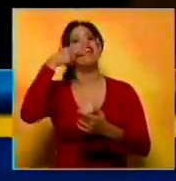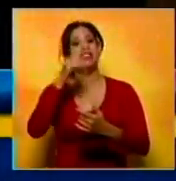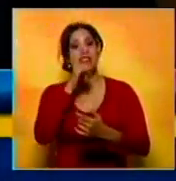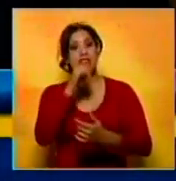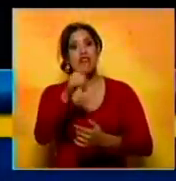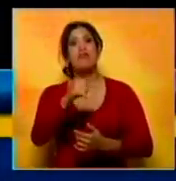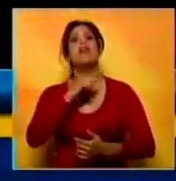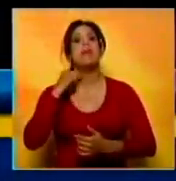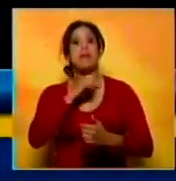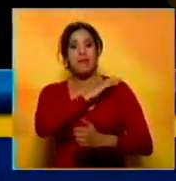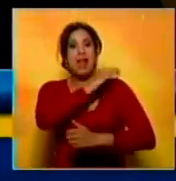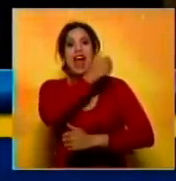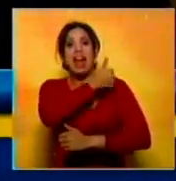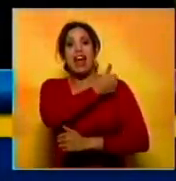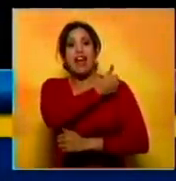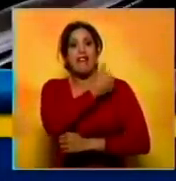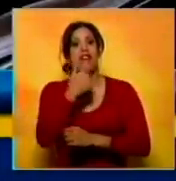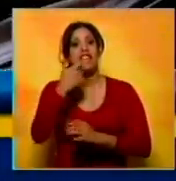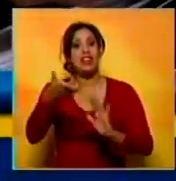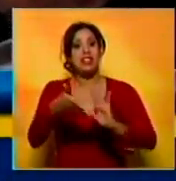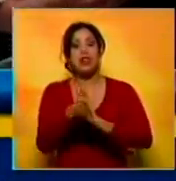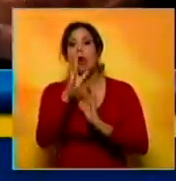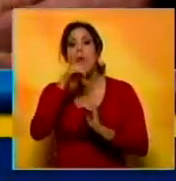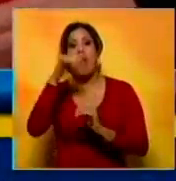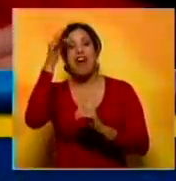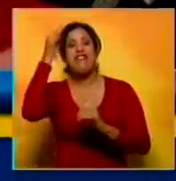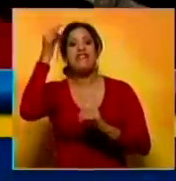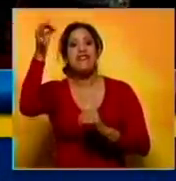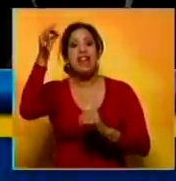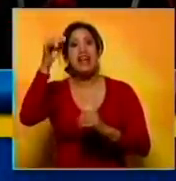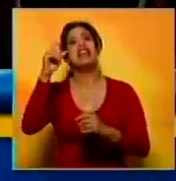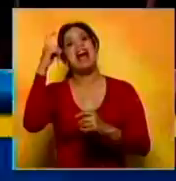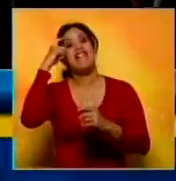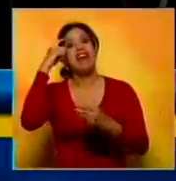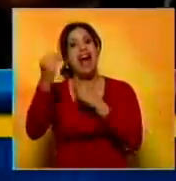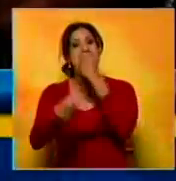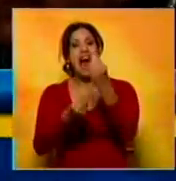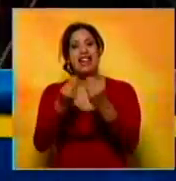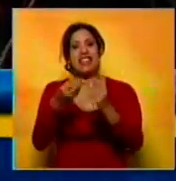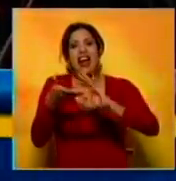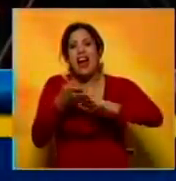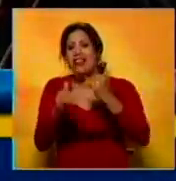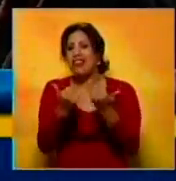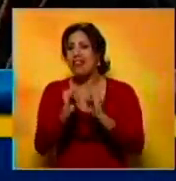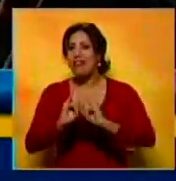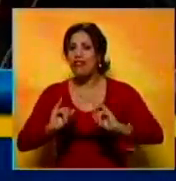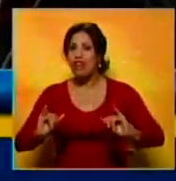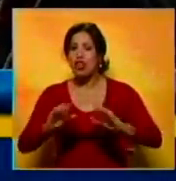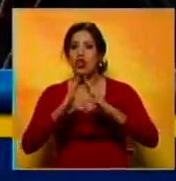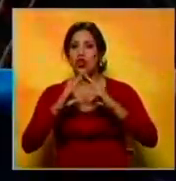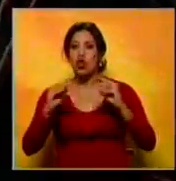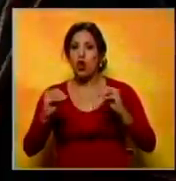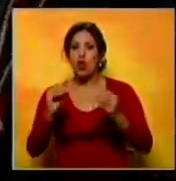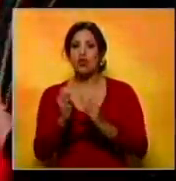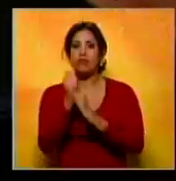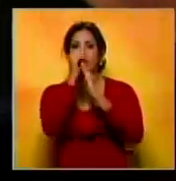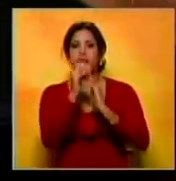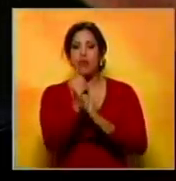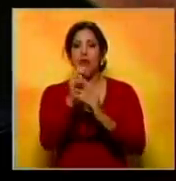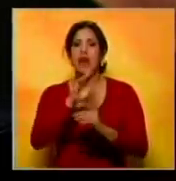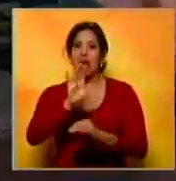cardenal decano Angelo sodano no se fijará la fecha del comienzo del cónclave hasta que estén todos los electores en